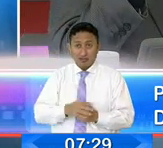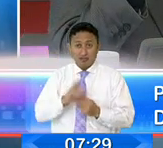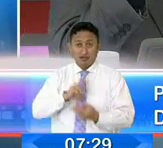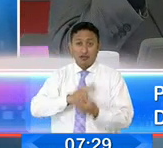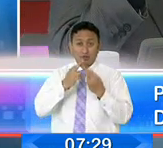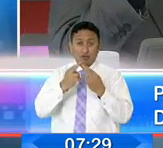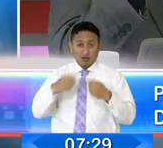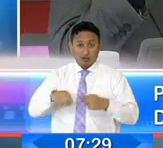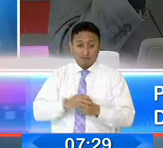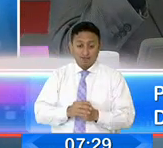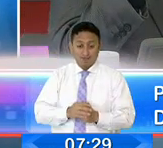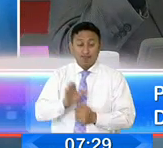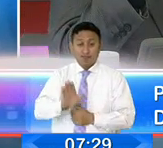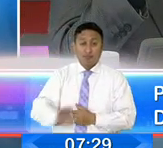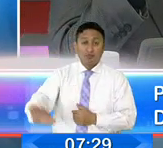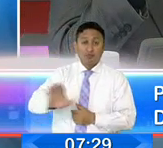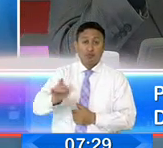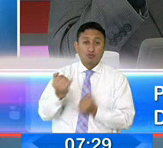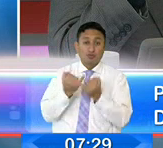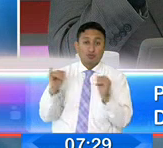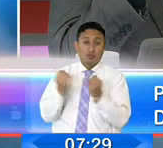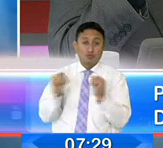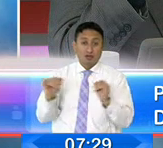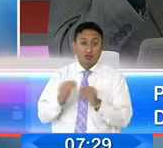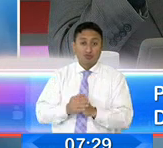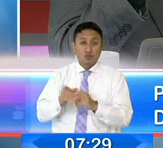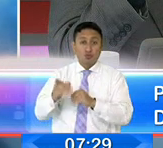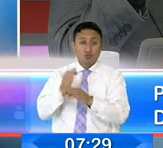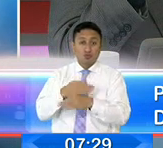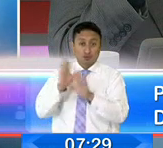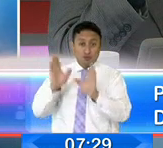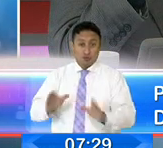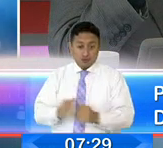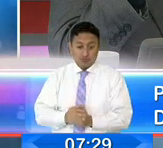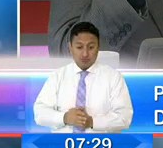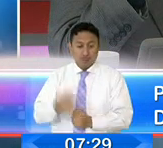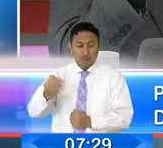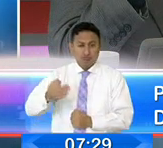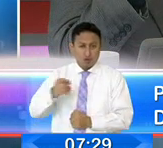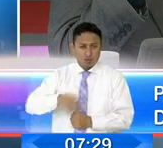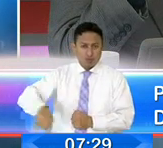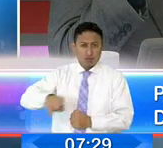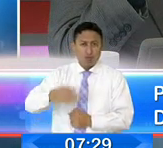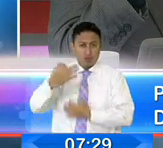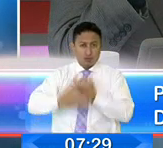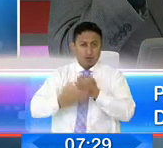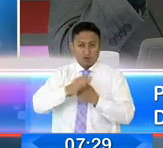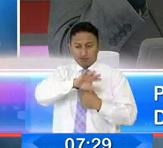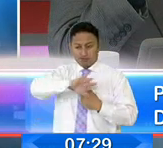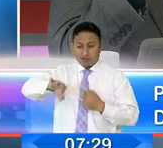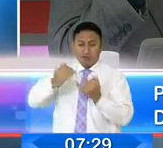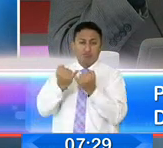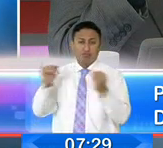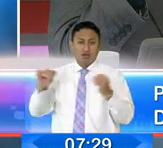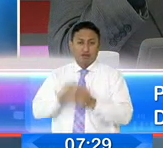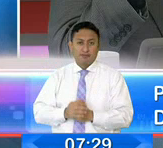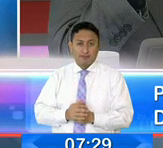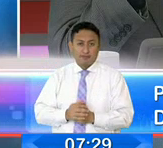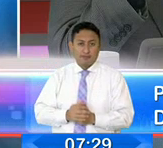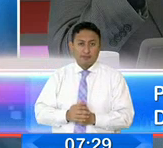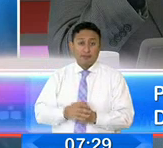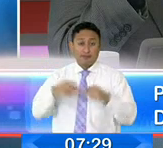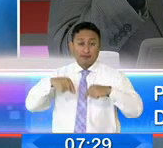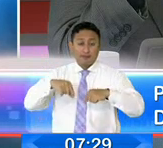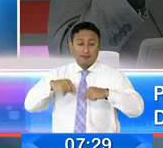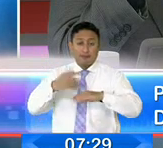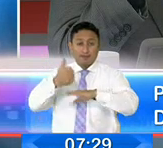es garantizar la independencia de funciones, garantizar la independencia de la justicia, precisamente tratando de tener